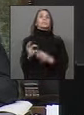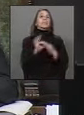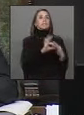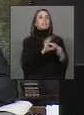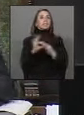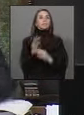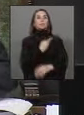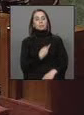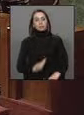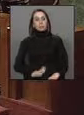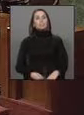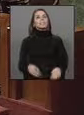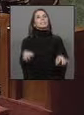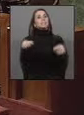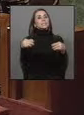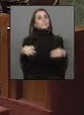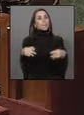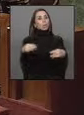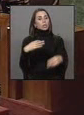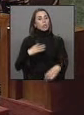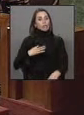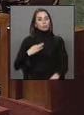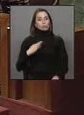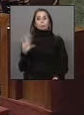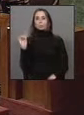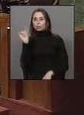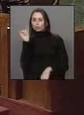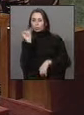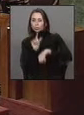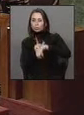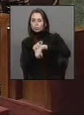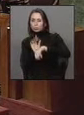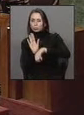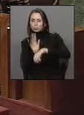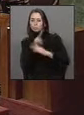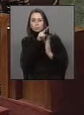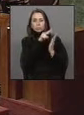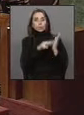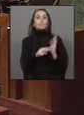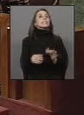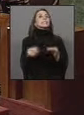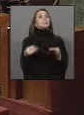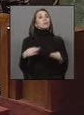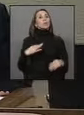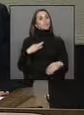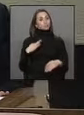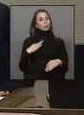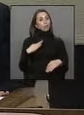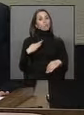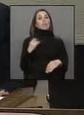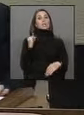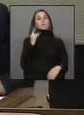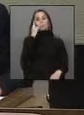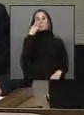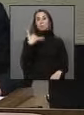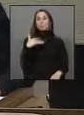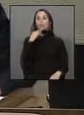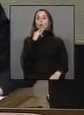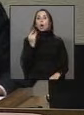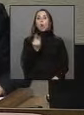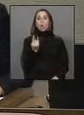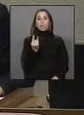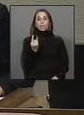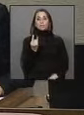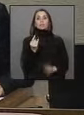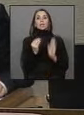Presidente, la seguridad ciudadana... Un segundo. La seguridad ciudadana debe ser siempre una prioridad y urgencia en